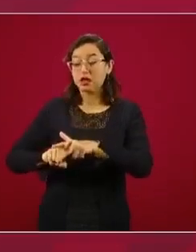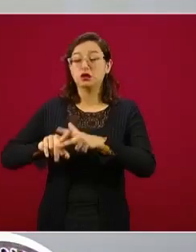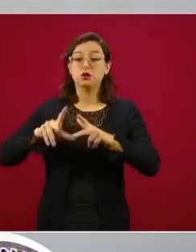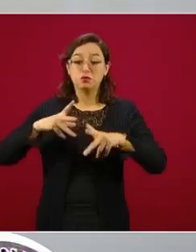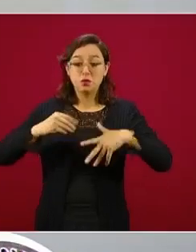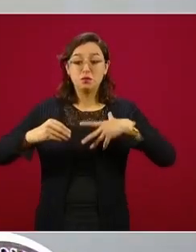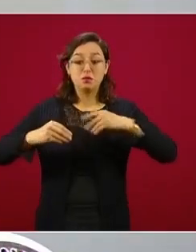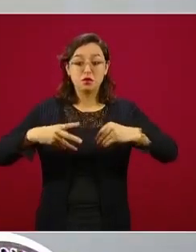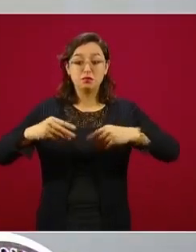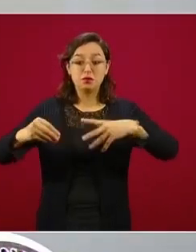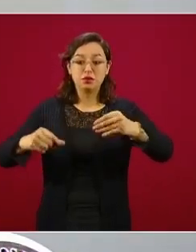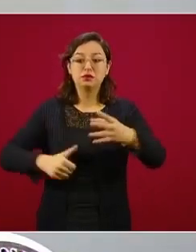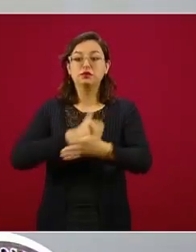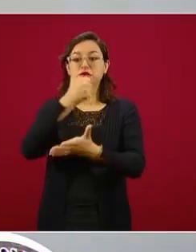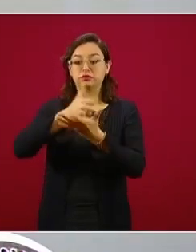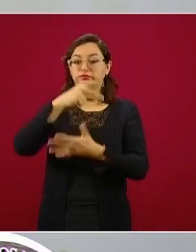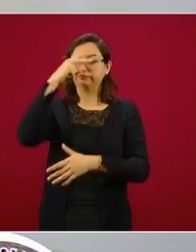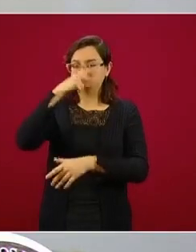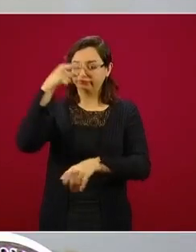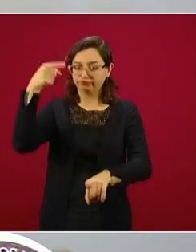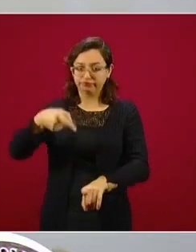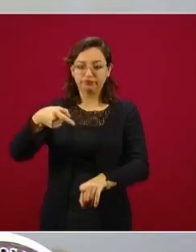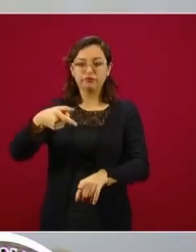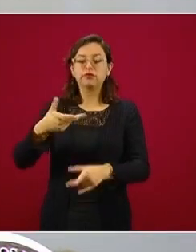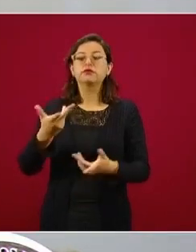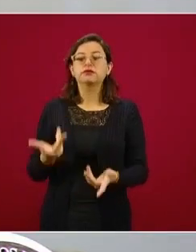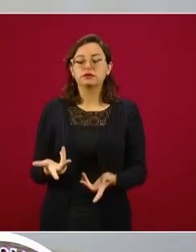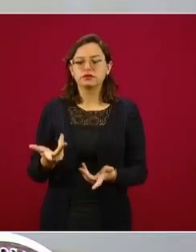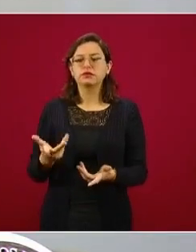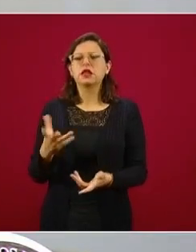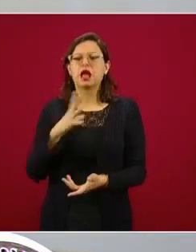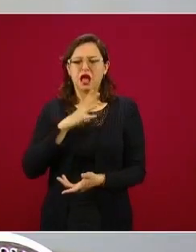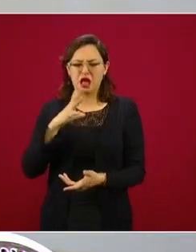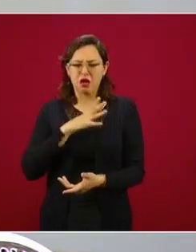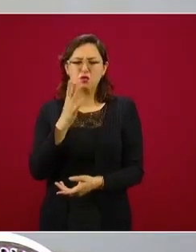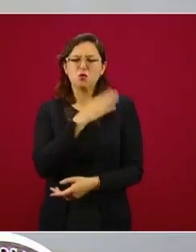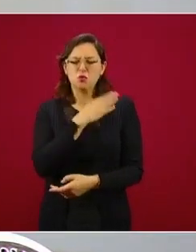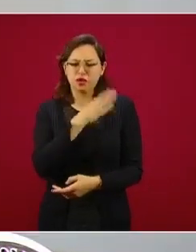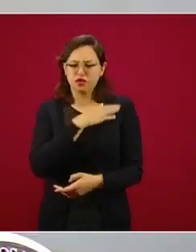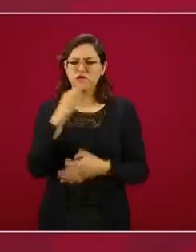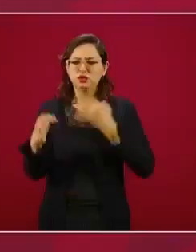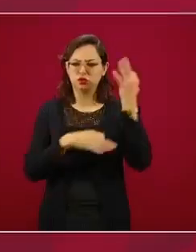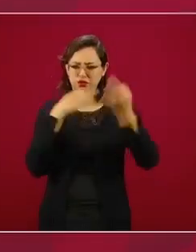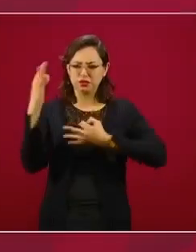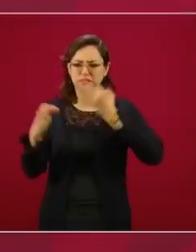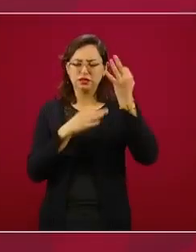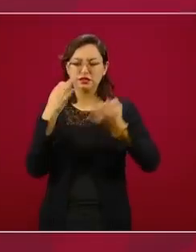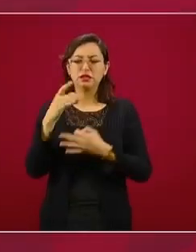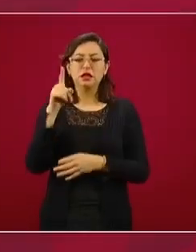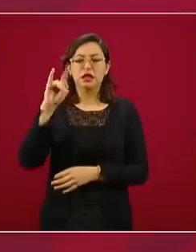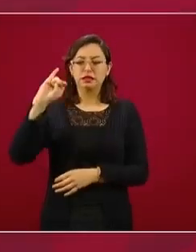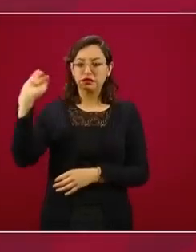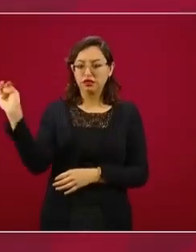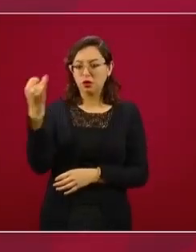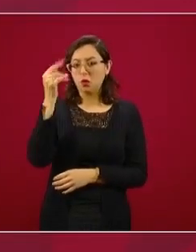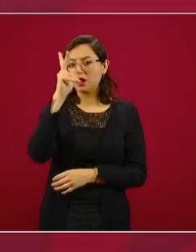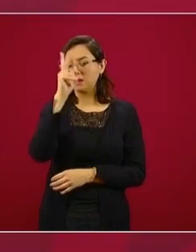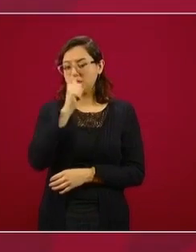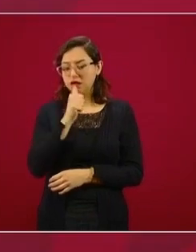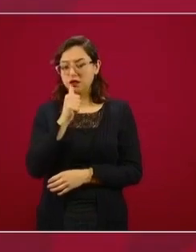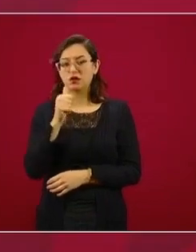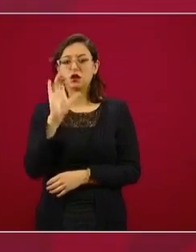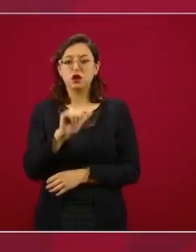epidemia, particularmente la Ciudad de México. Tenemos noticias alentadoras que hemos comentado, donde Tijuana, Villahermosa